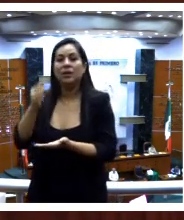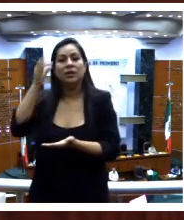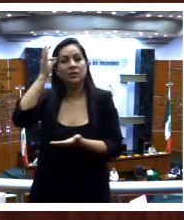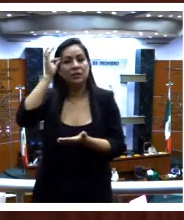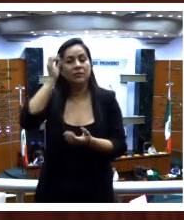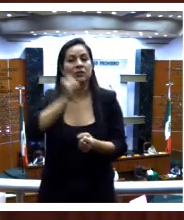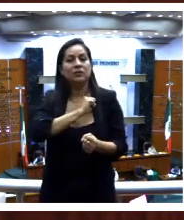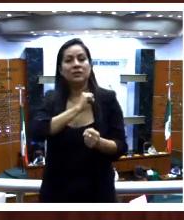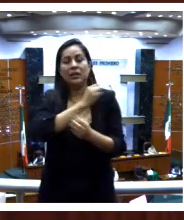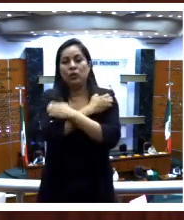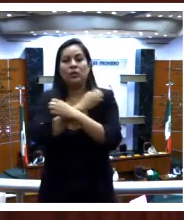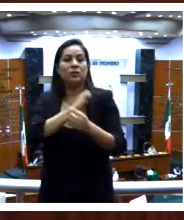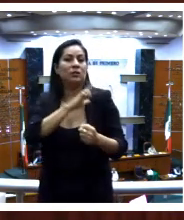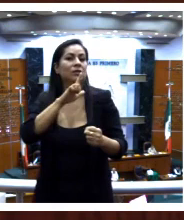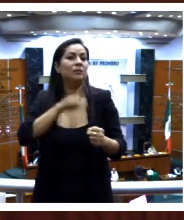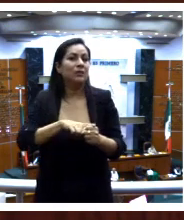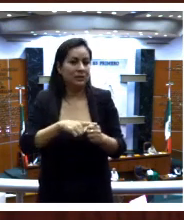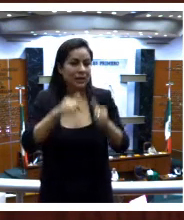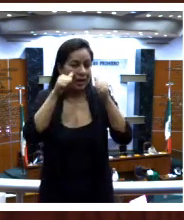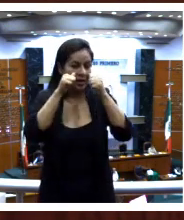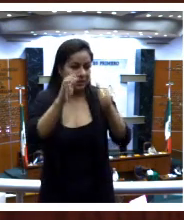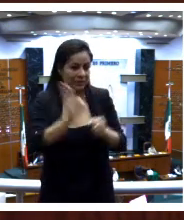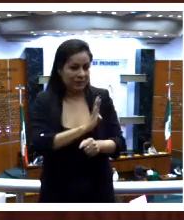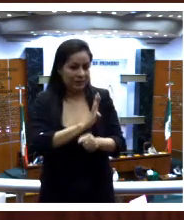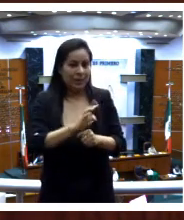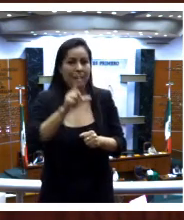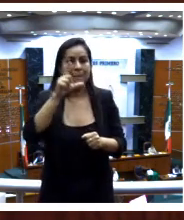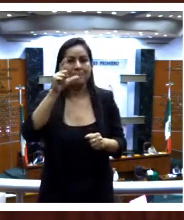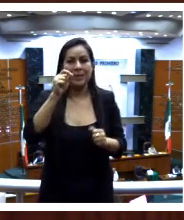educación especial atienden y se benefician a